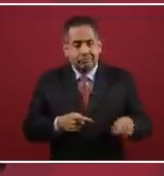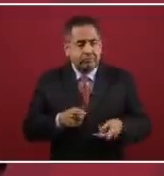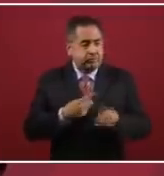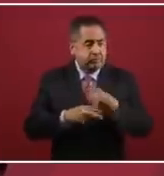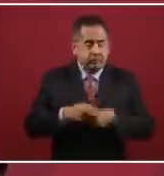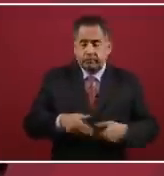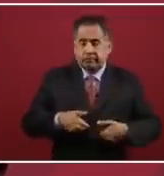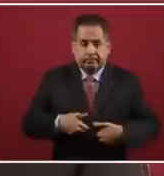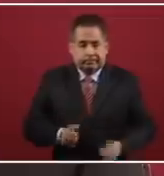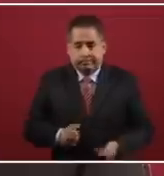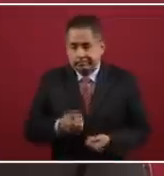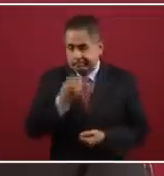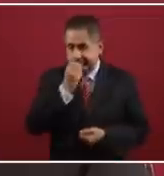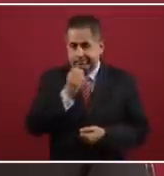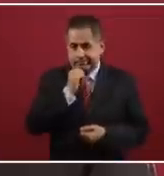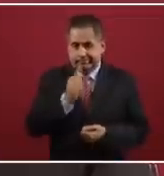hambre.